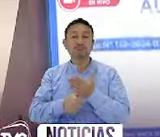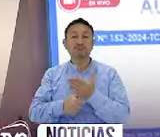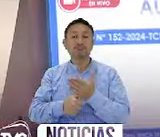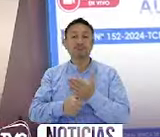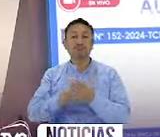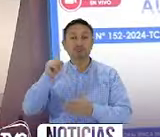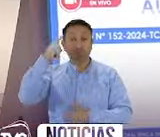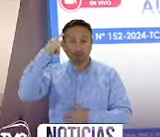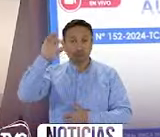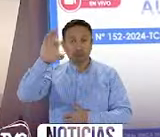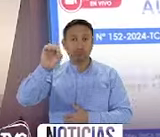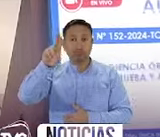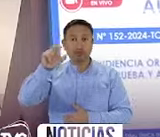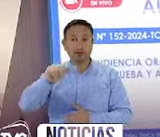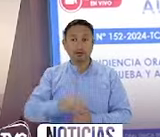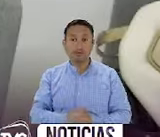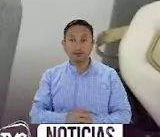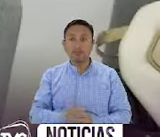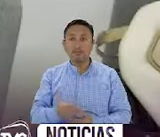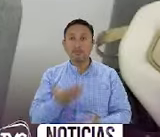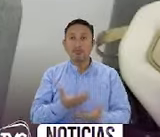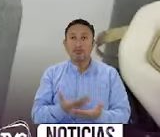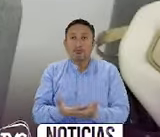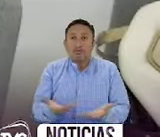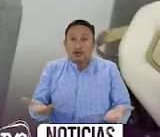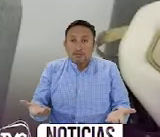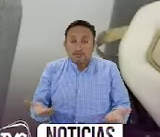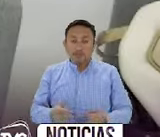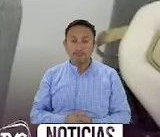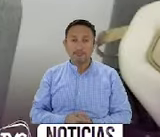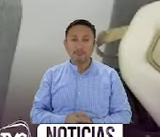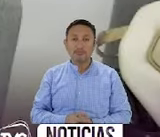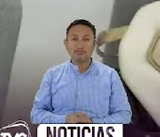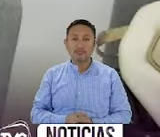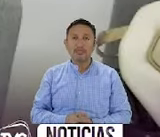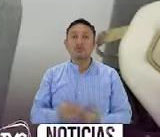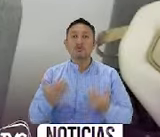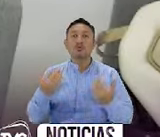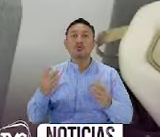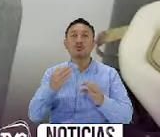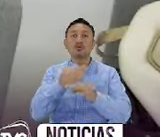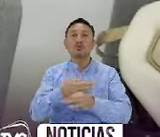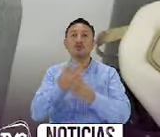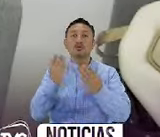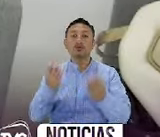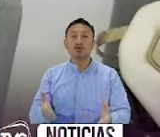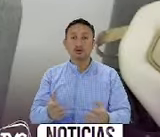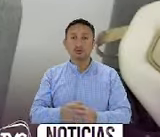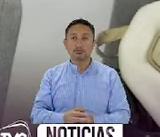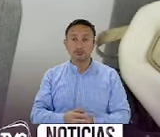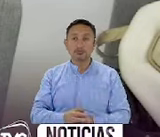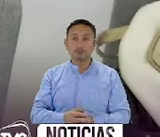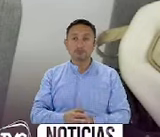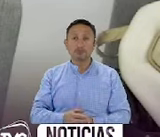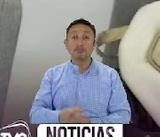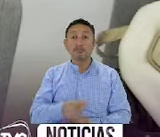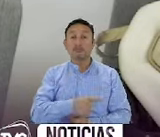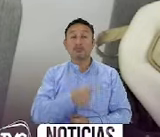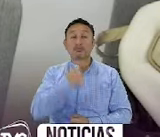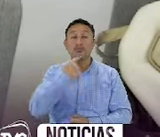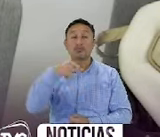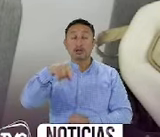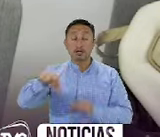cuestionaron la falta de prueba. Toda función asignada, independientemente de lo que se haya pretendido señalar respecto